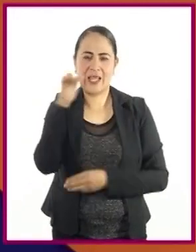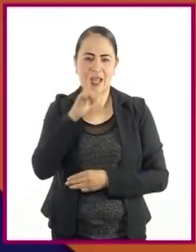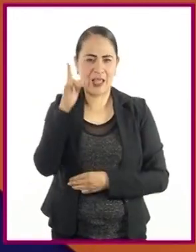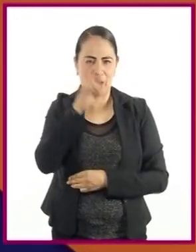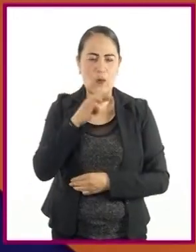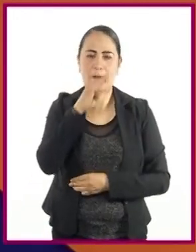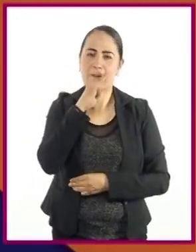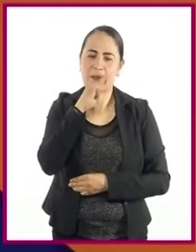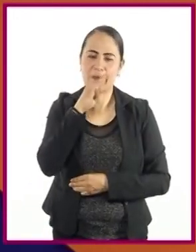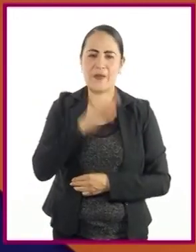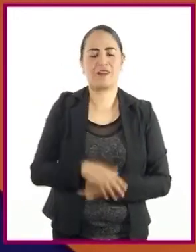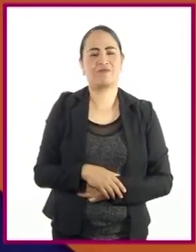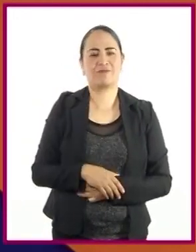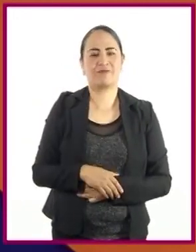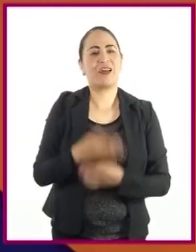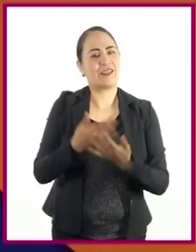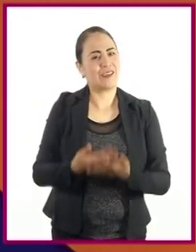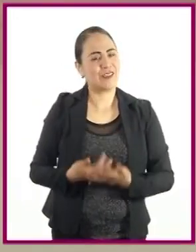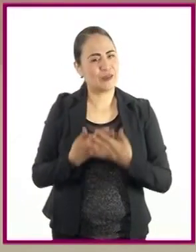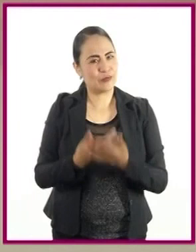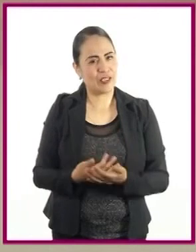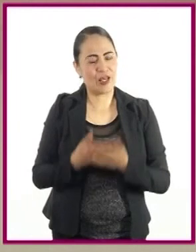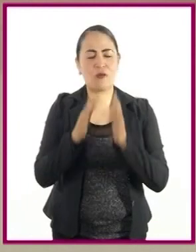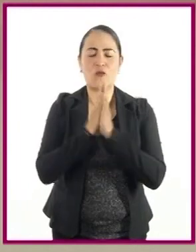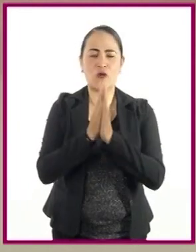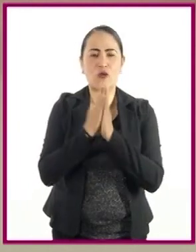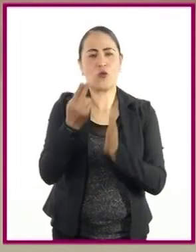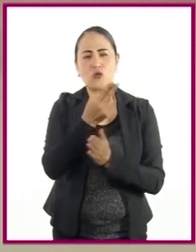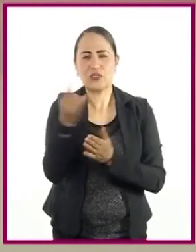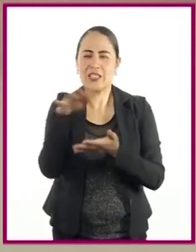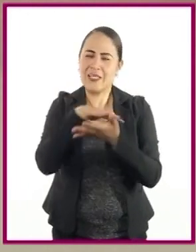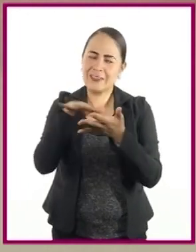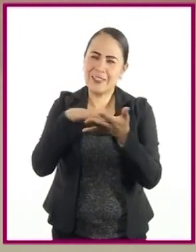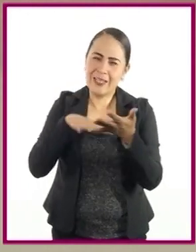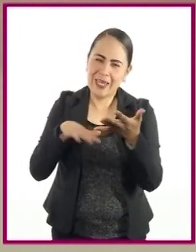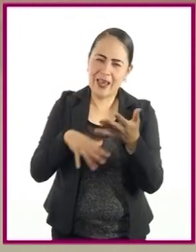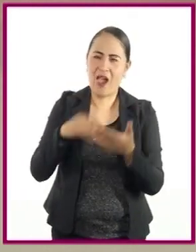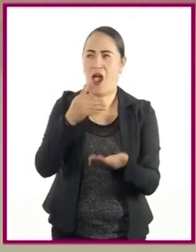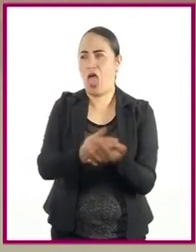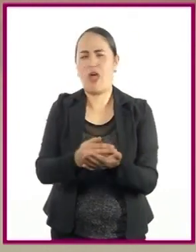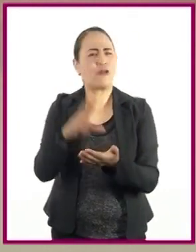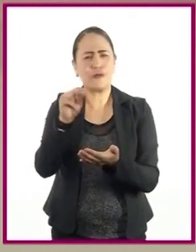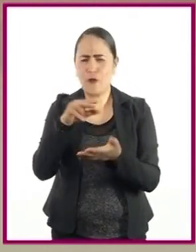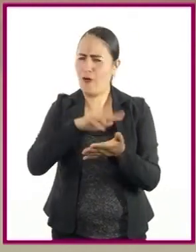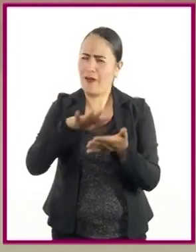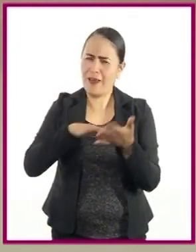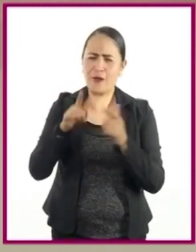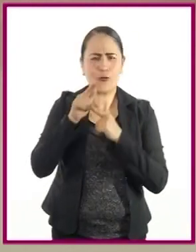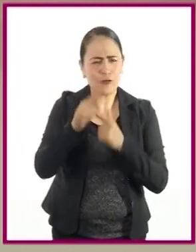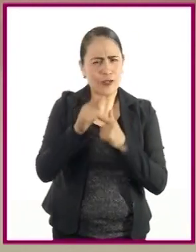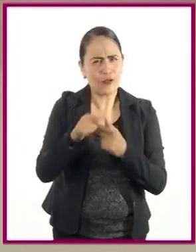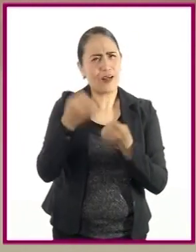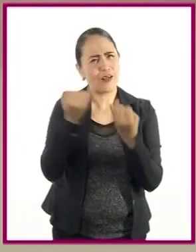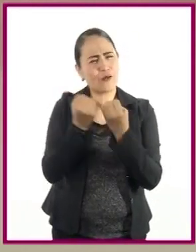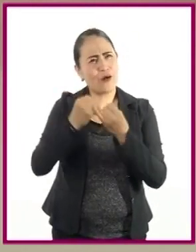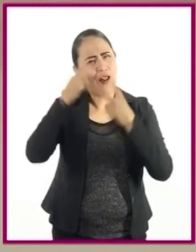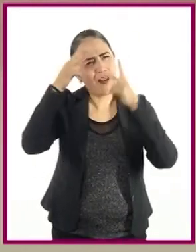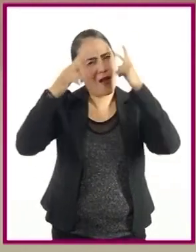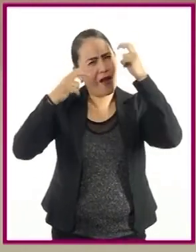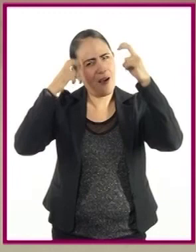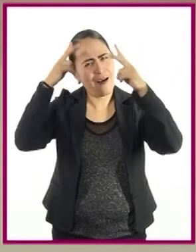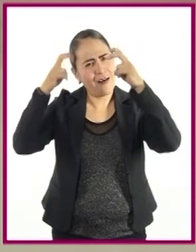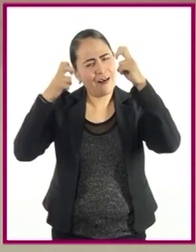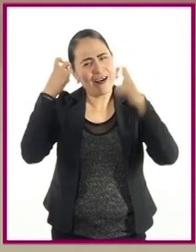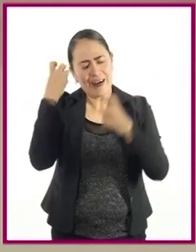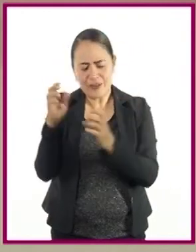materna. Mientras esto sucede, no dejen de leer e imaginar todos los mundos y situaciones posibles que solo